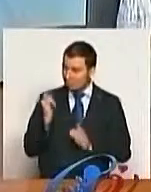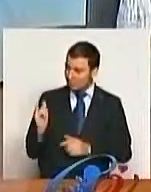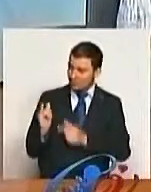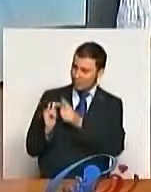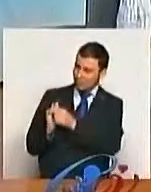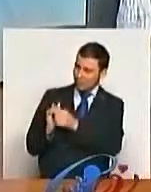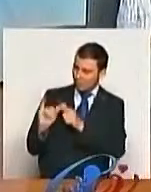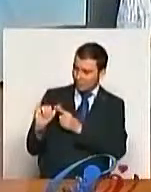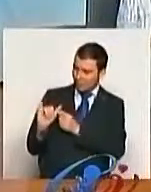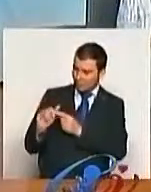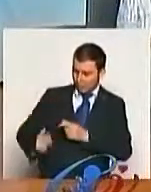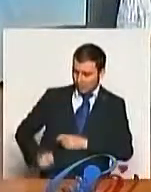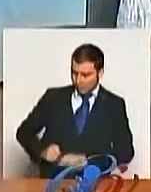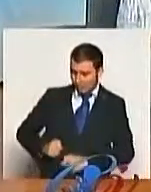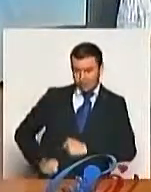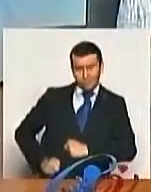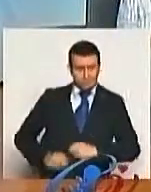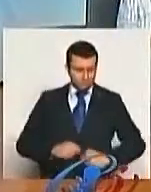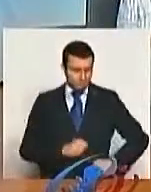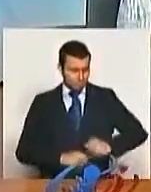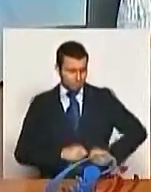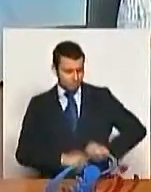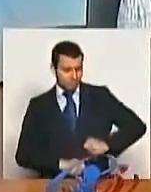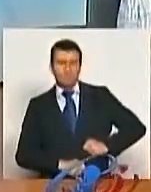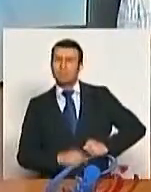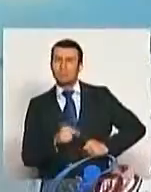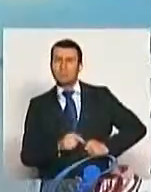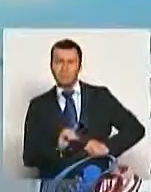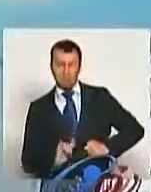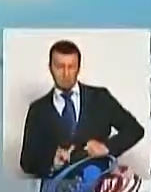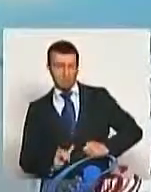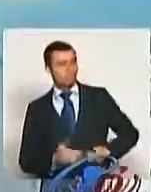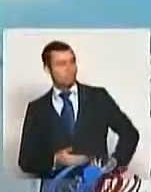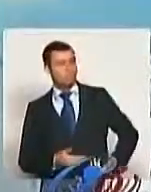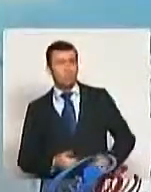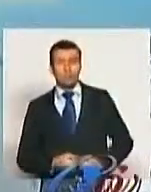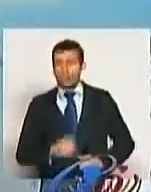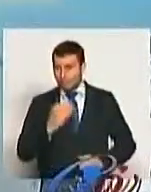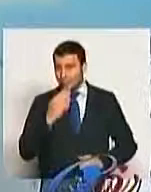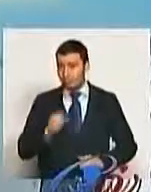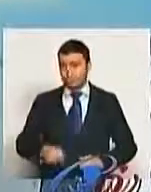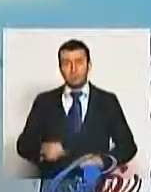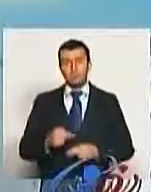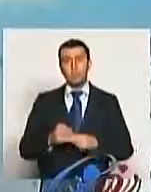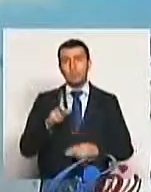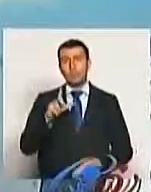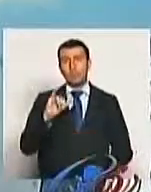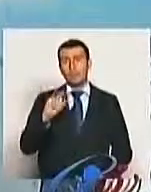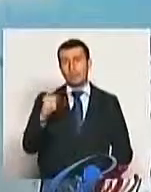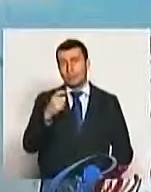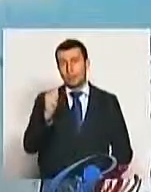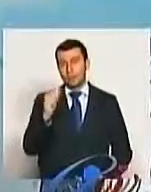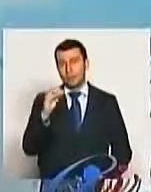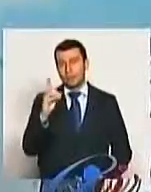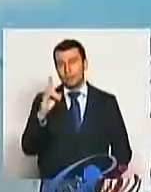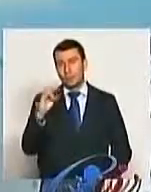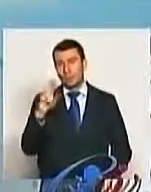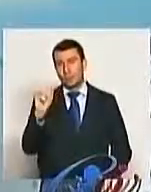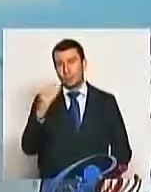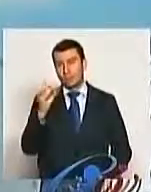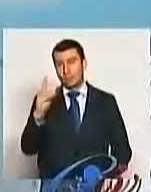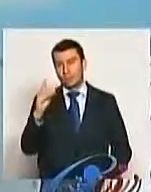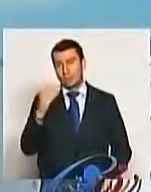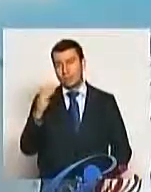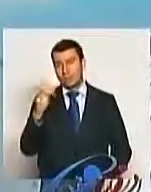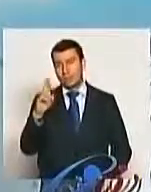está en la línea nos espera un poco para la pregunta. Sí, en realidad se llama ligadura de trompas, lo que se llama la técnica de Pomeroy, pero en